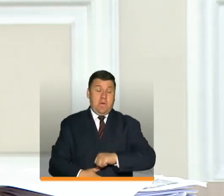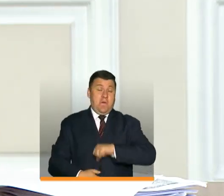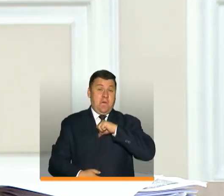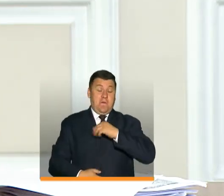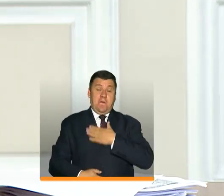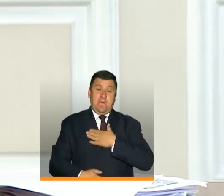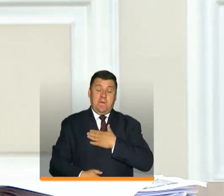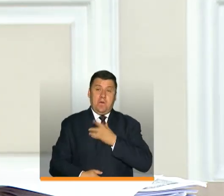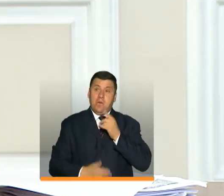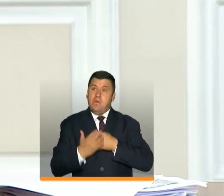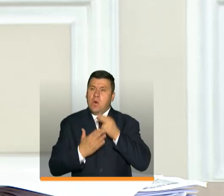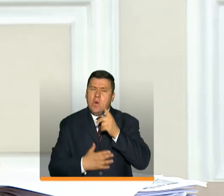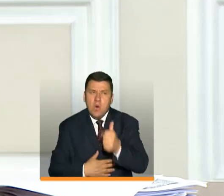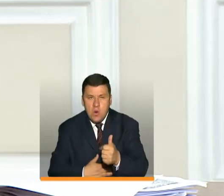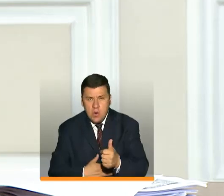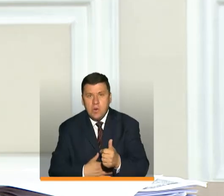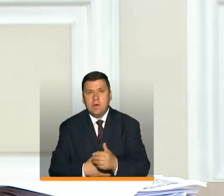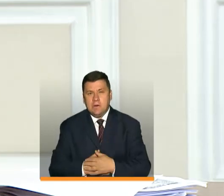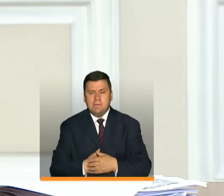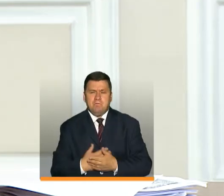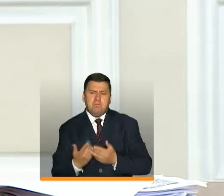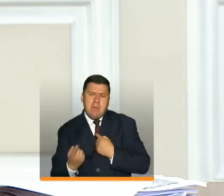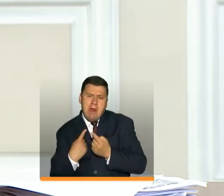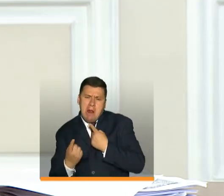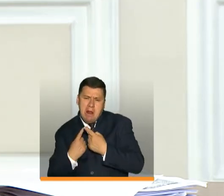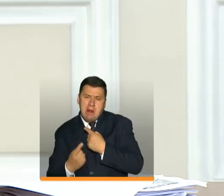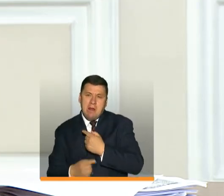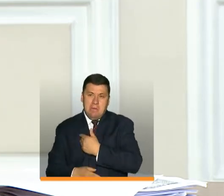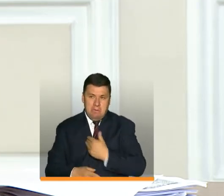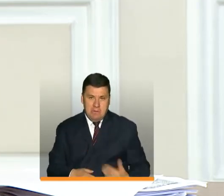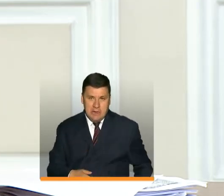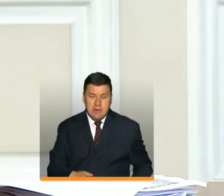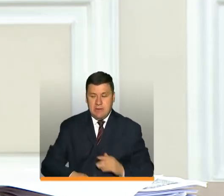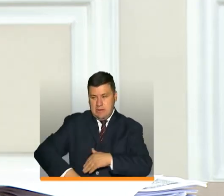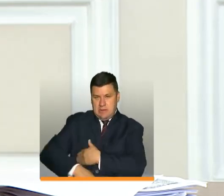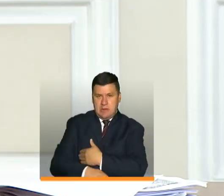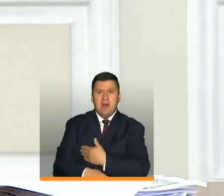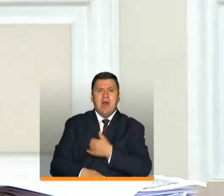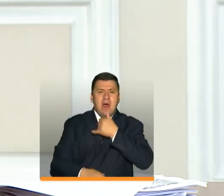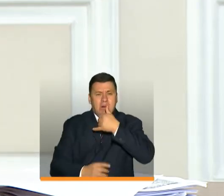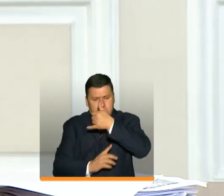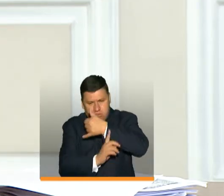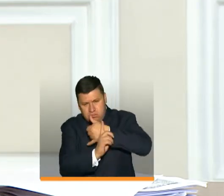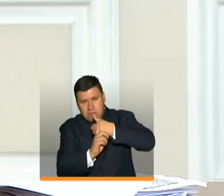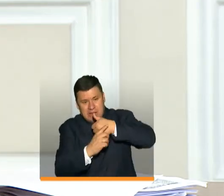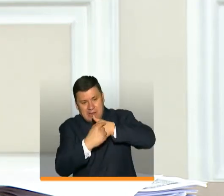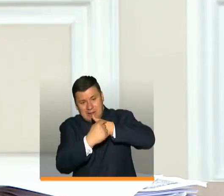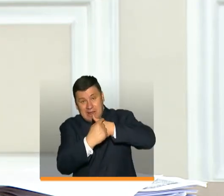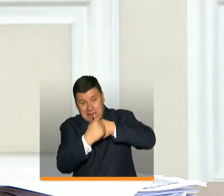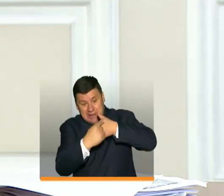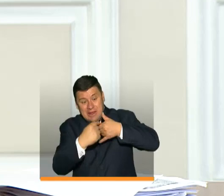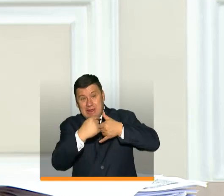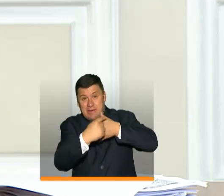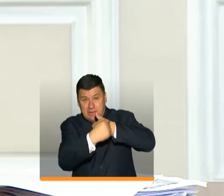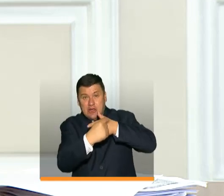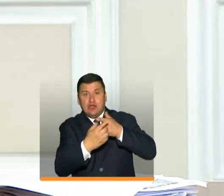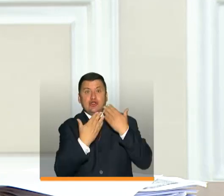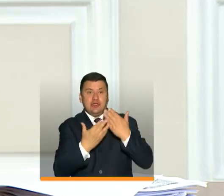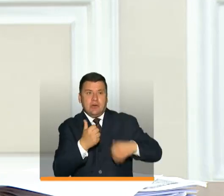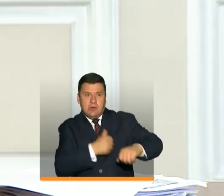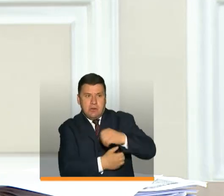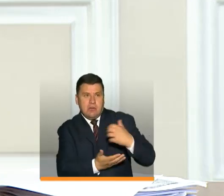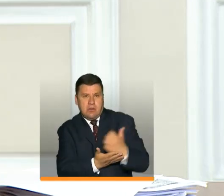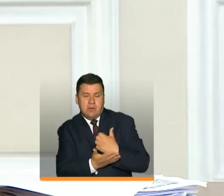porque es un proyecto que hemos impulsado con usted y con la ministra, es el Canal del Dique. El Canal del Dique, que nos va a servir